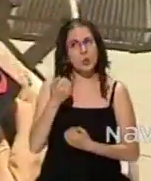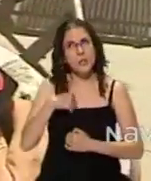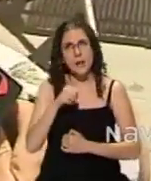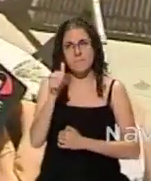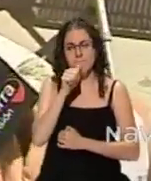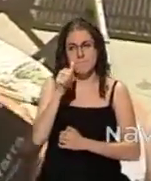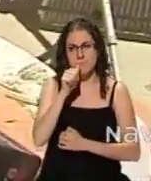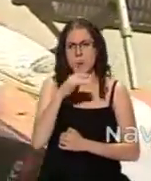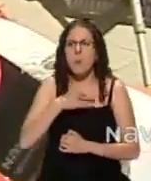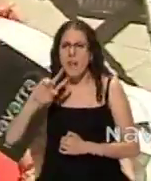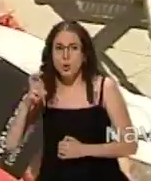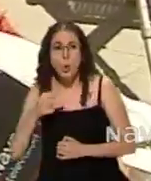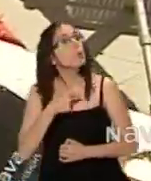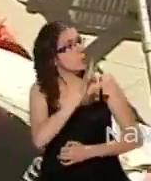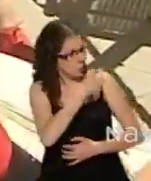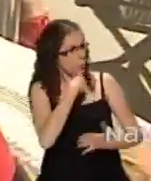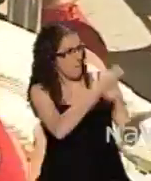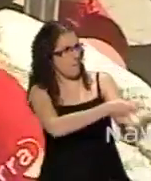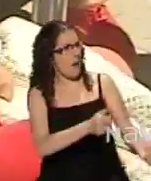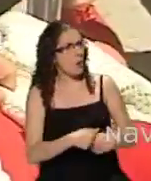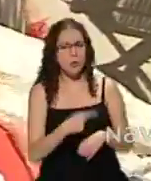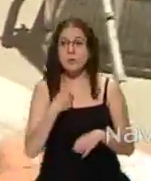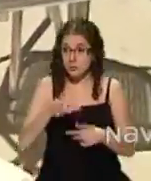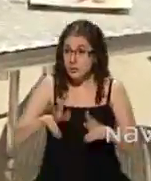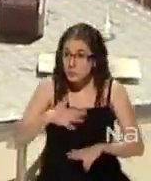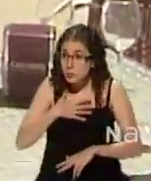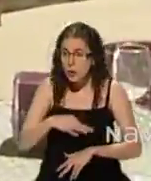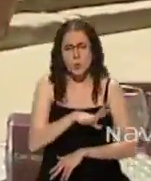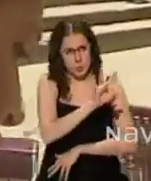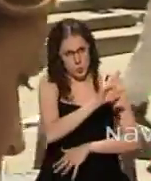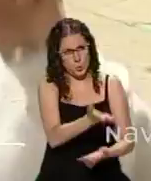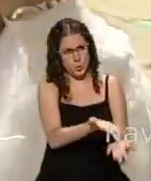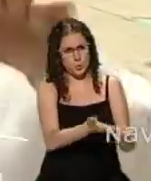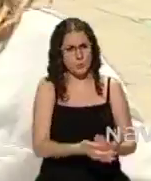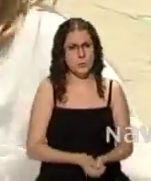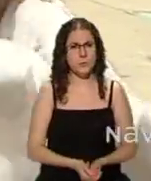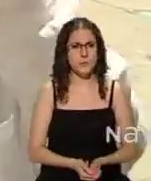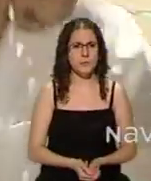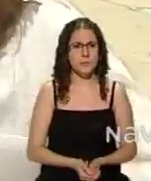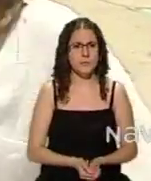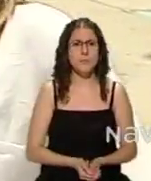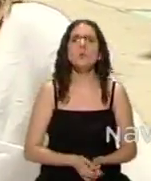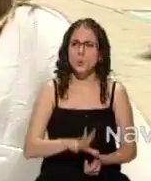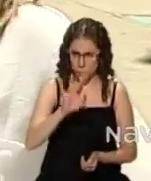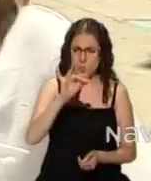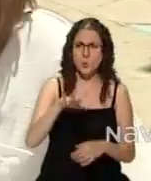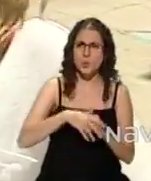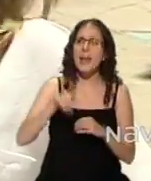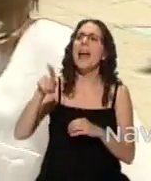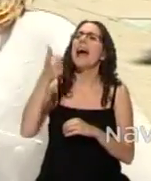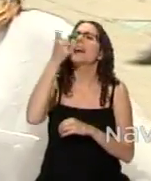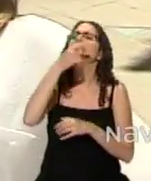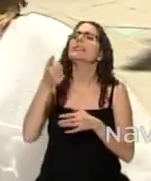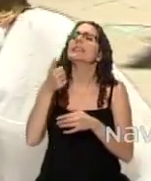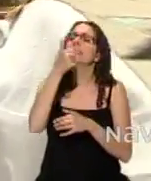quieres te lo pago. ¿Me puedo sentar? Sí. Bueno, nada, vamos a sentar. ¿Tinto? Sí, sí, sí, sí. Un tinto. Tinto,